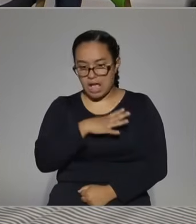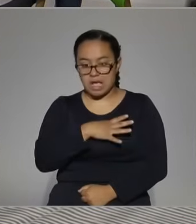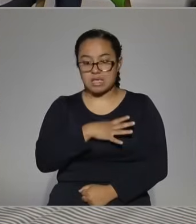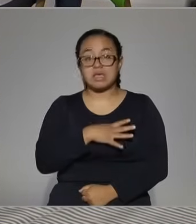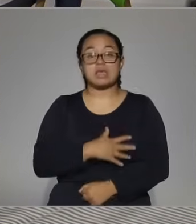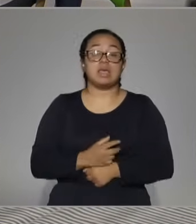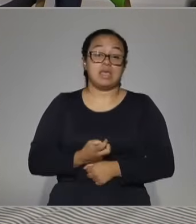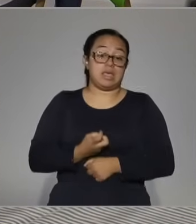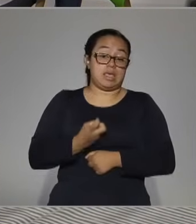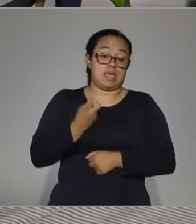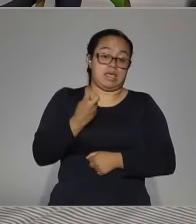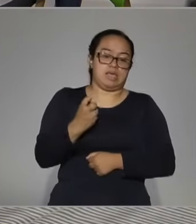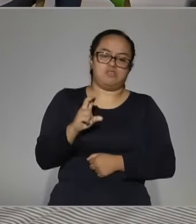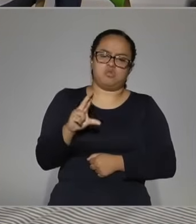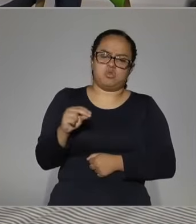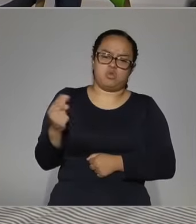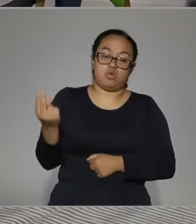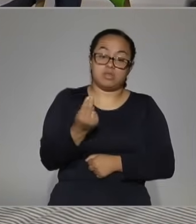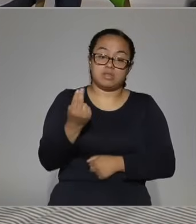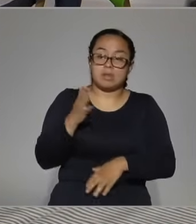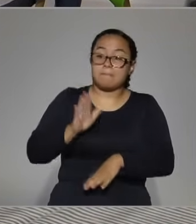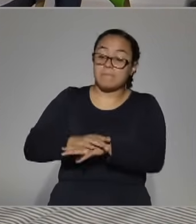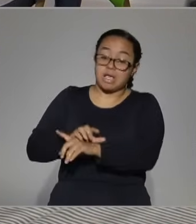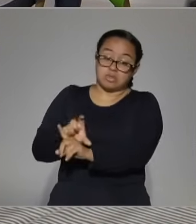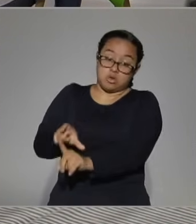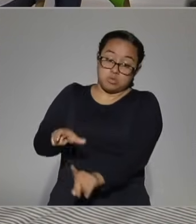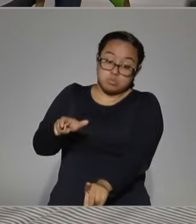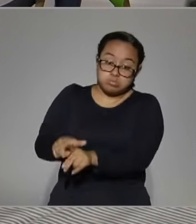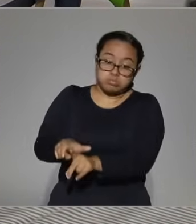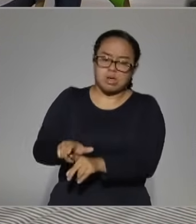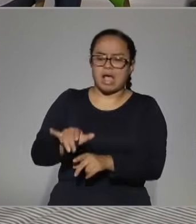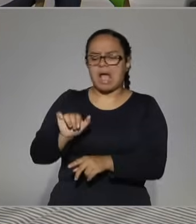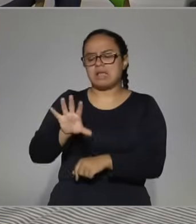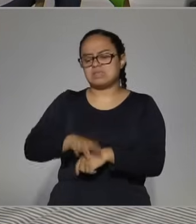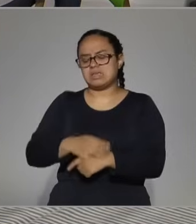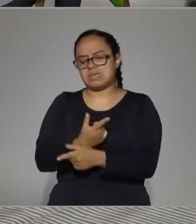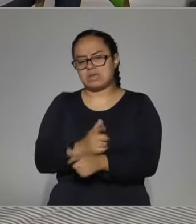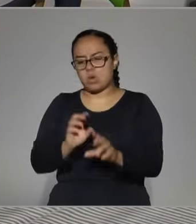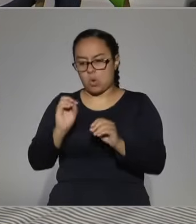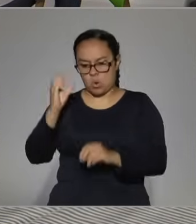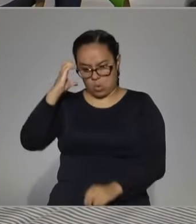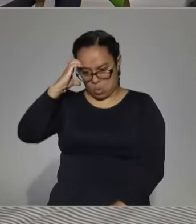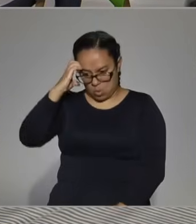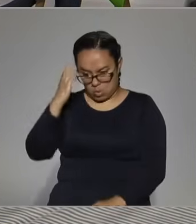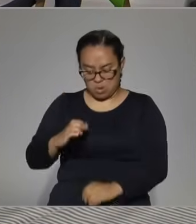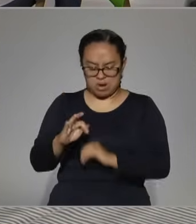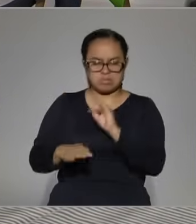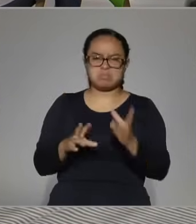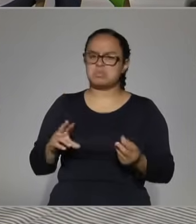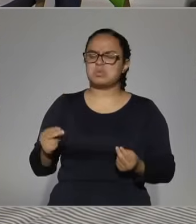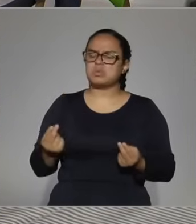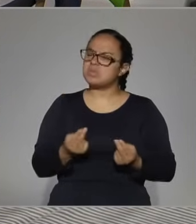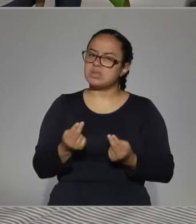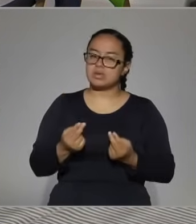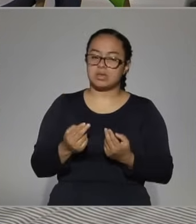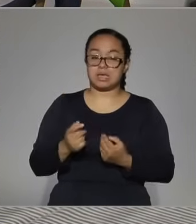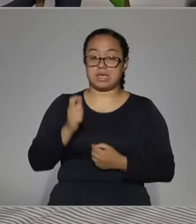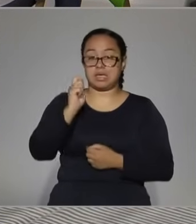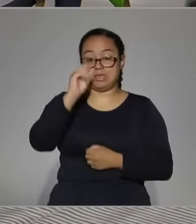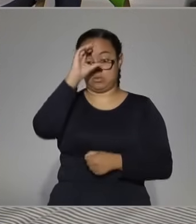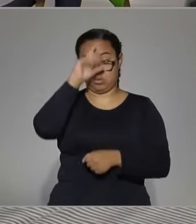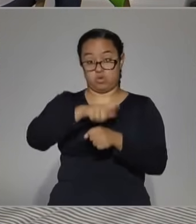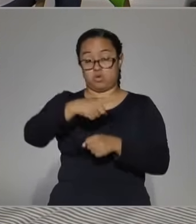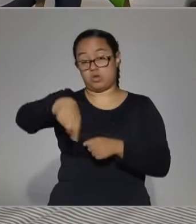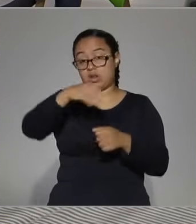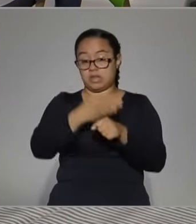ya no es necesario ni ser tan sobreprotector, ni tan permisivo, ni tan violento. Y es una cuestión cultural para todos los que me